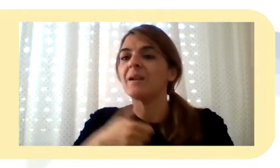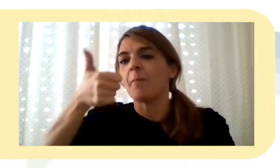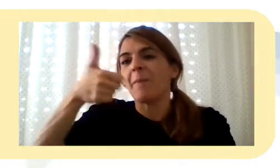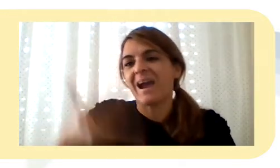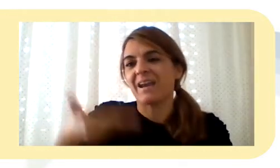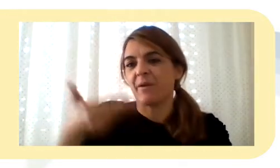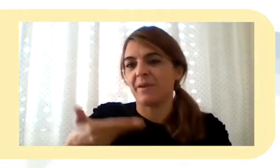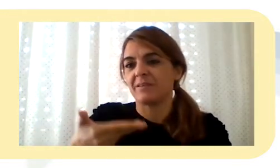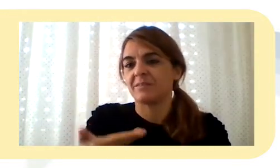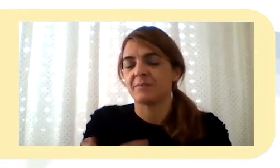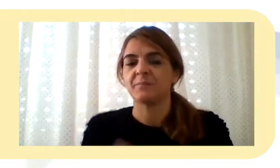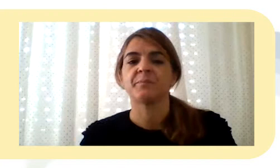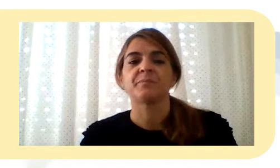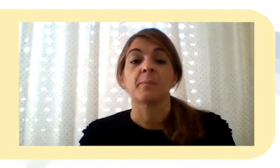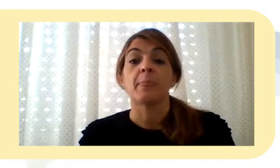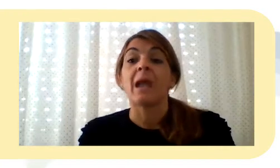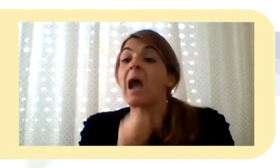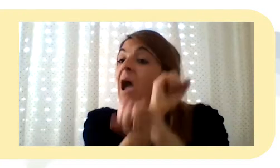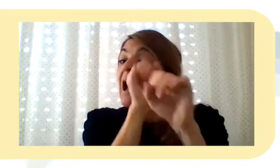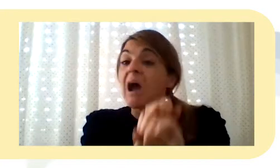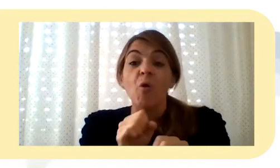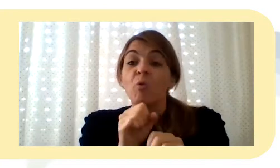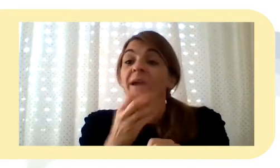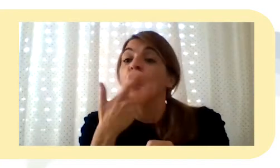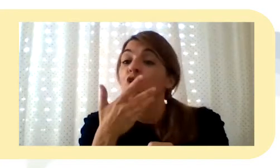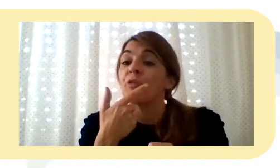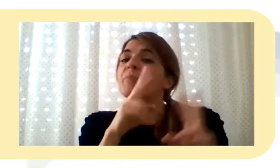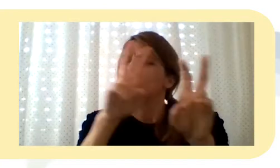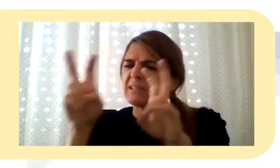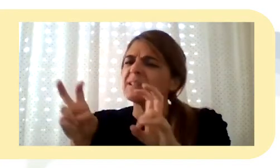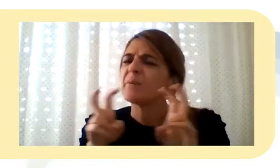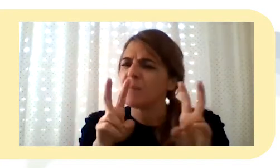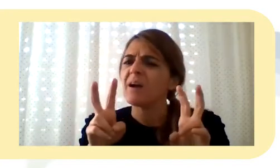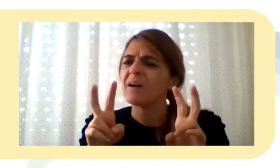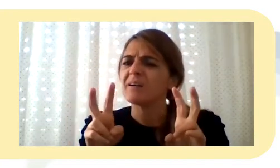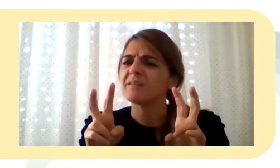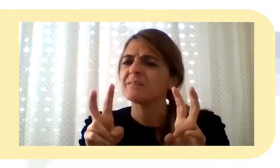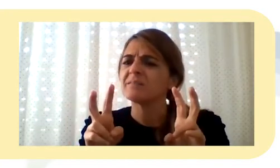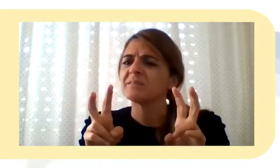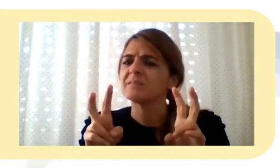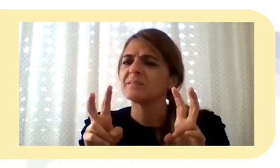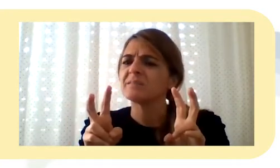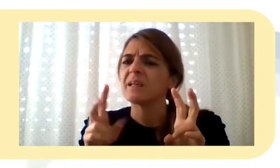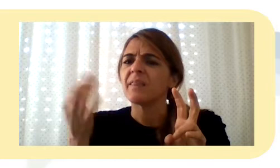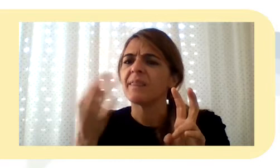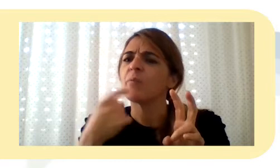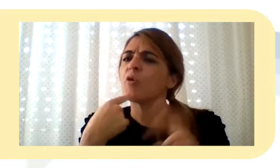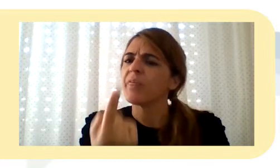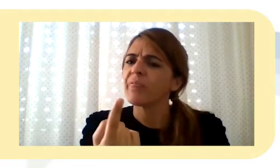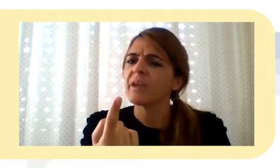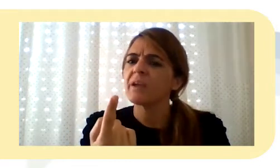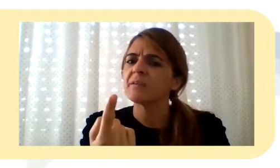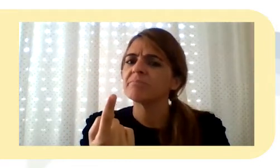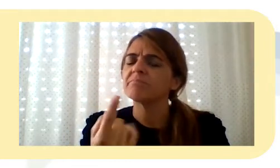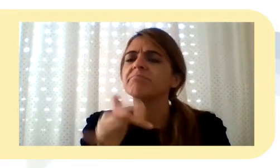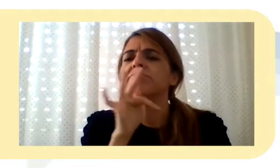A pesar de que hay tanto conocimiento sobre este tema, os tengo que decir que sigue habiendo